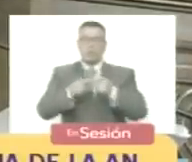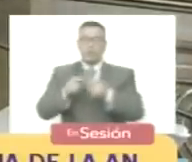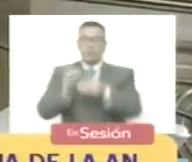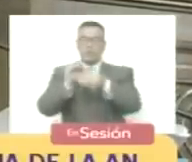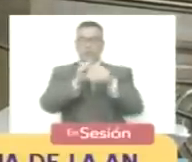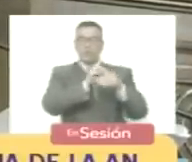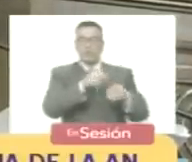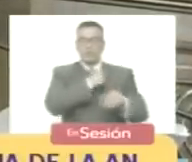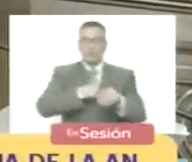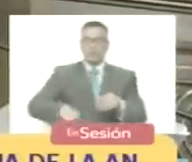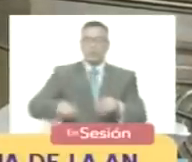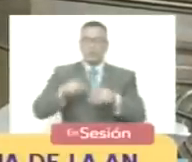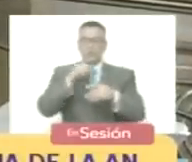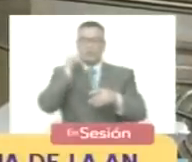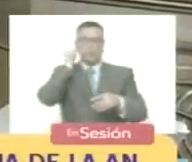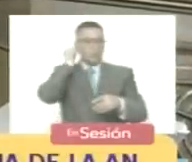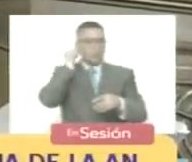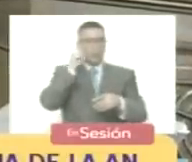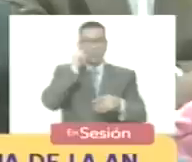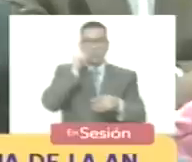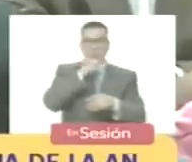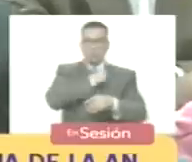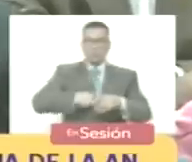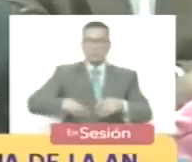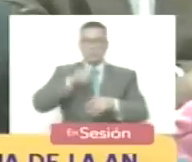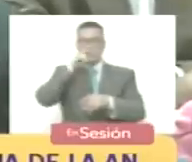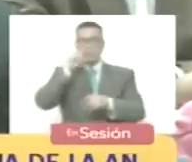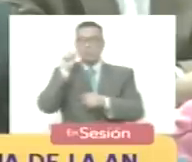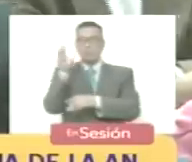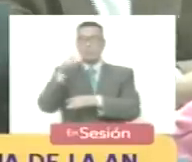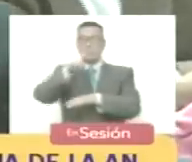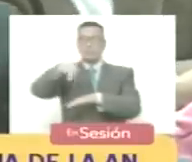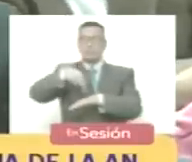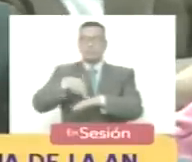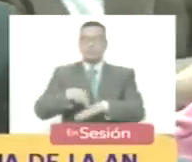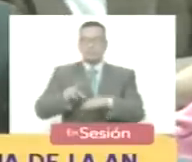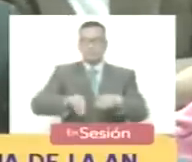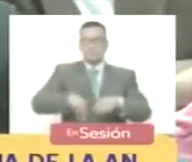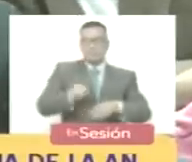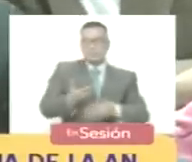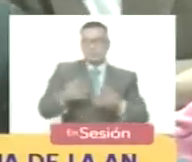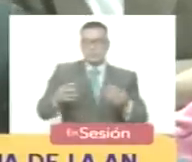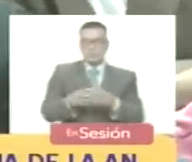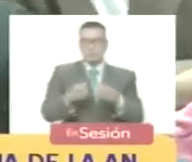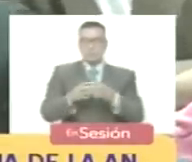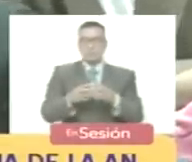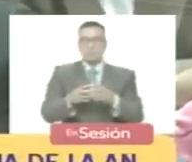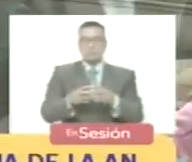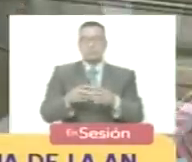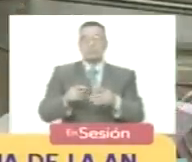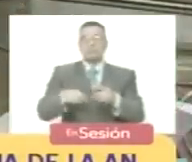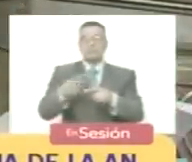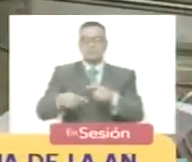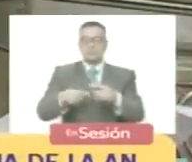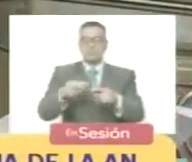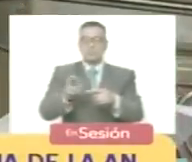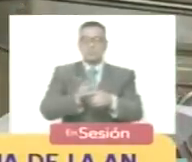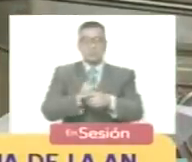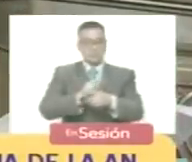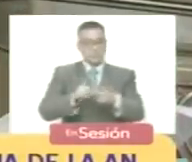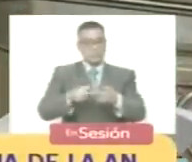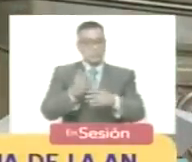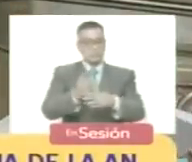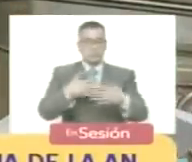convocatoria del Presidente o Presidenta de la República, la Asamblea Nacional podrá reunirse en sesiones extraordinarias